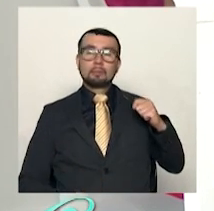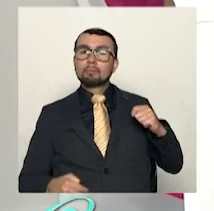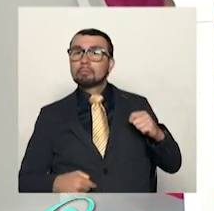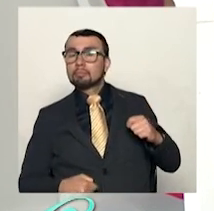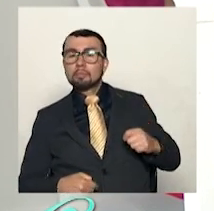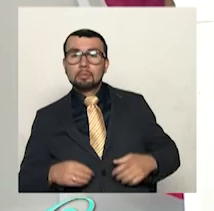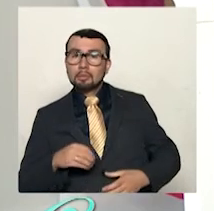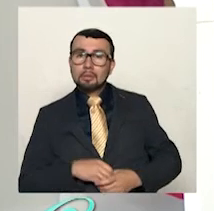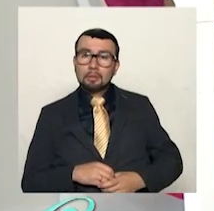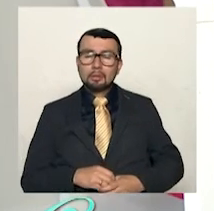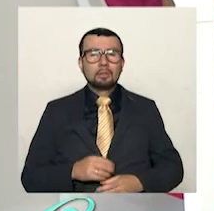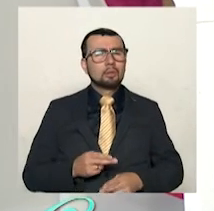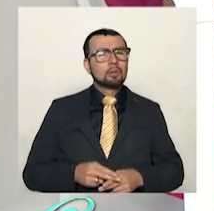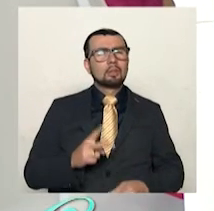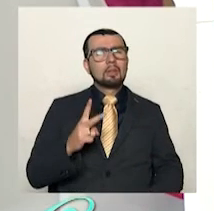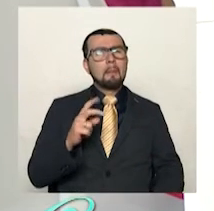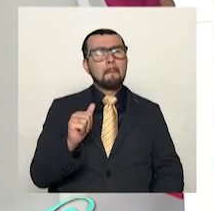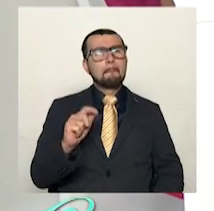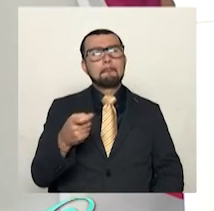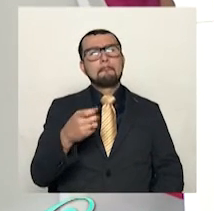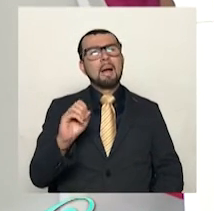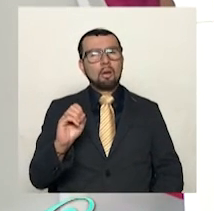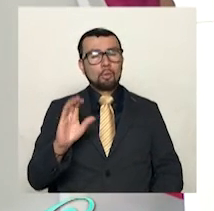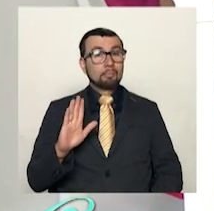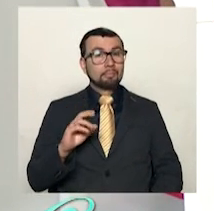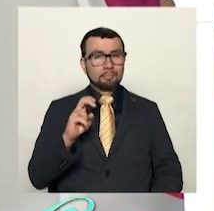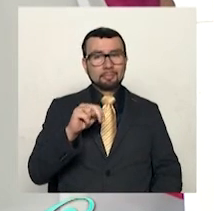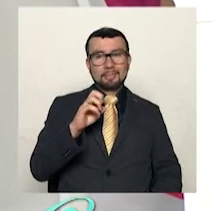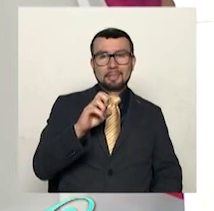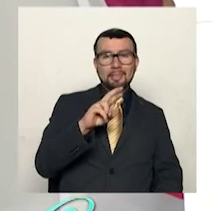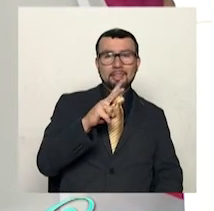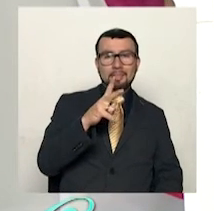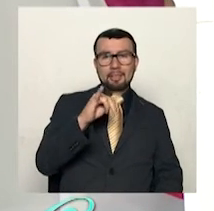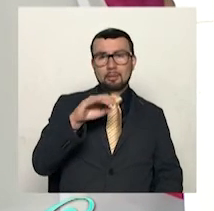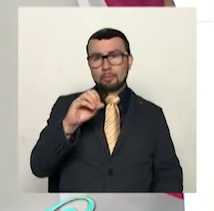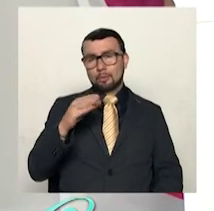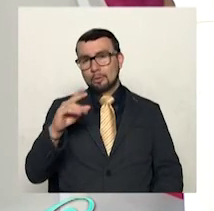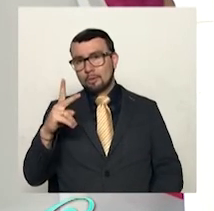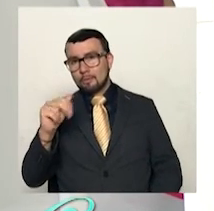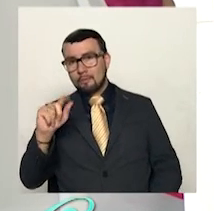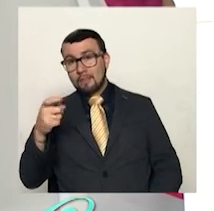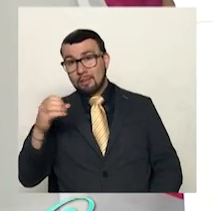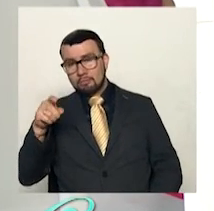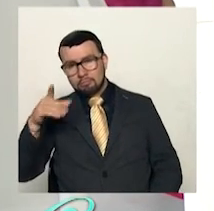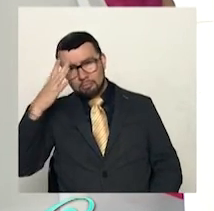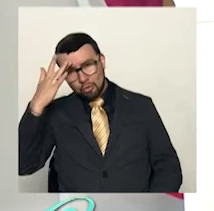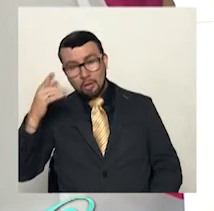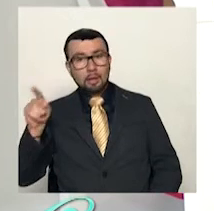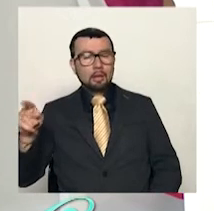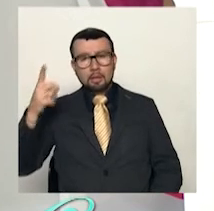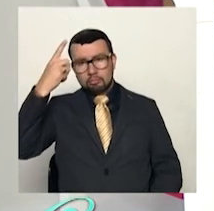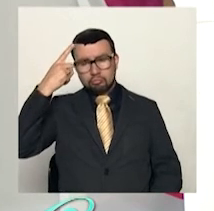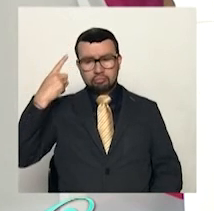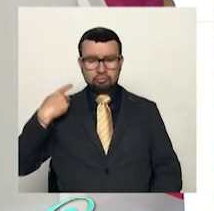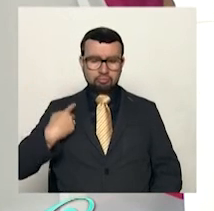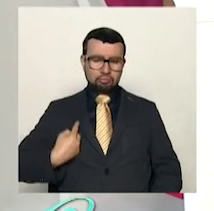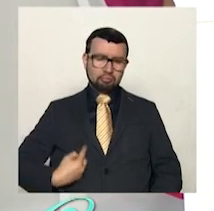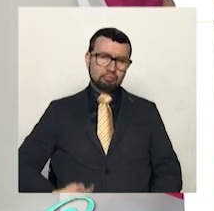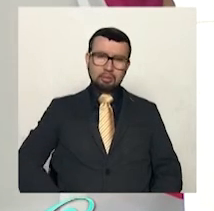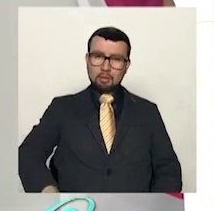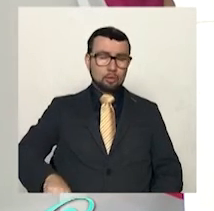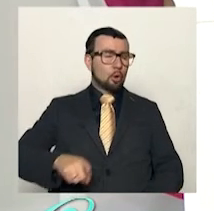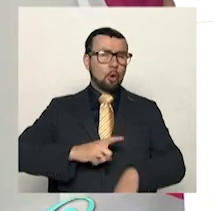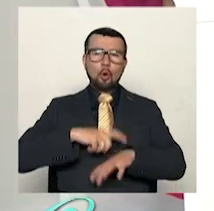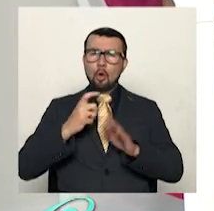el nervio vago. Y se llama vago porque recorre casi todo el organismo. Y es el que nos da la inervación